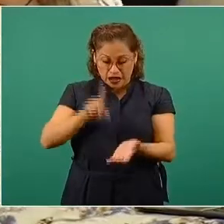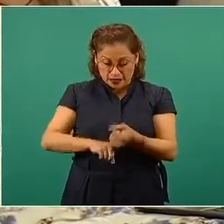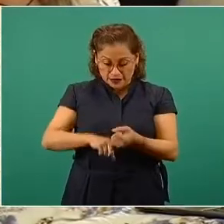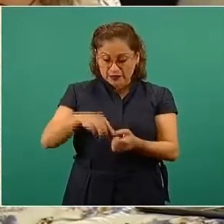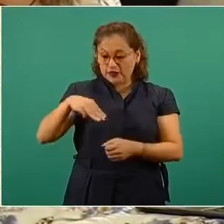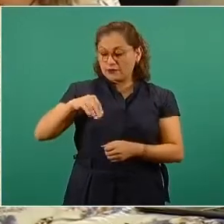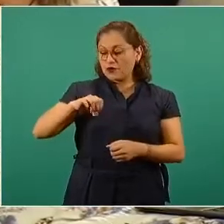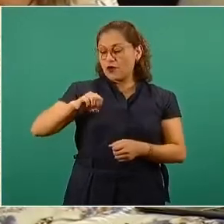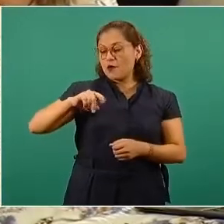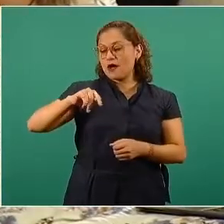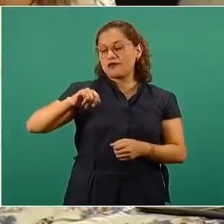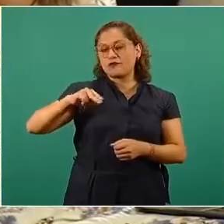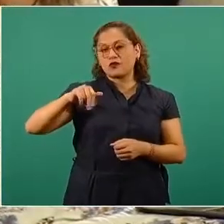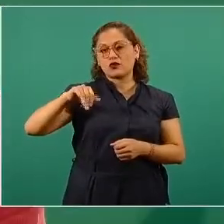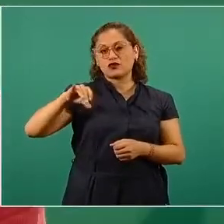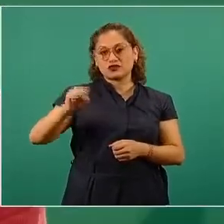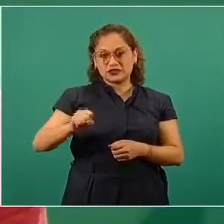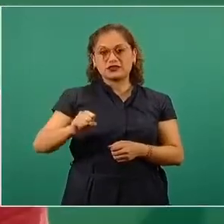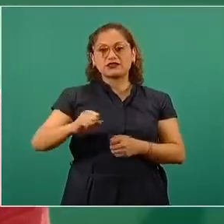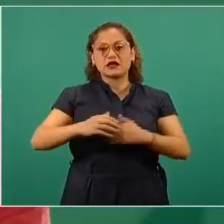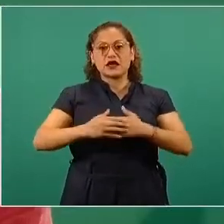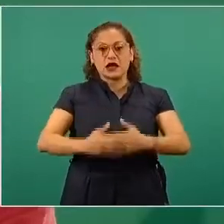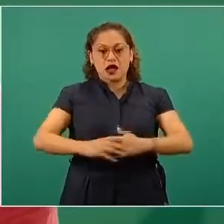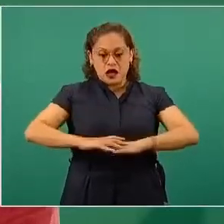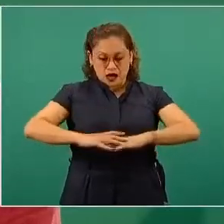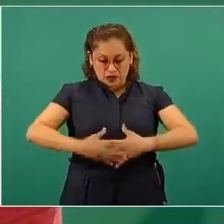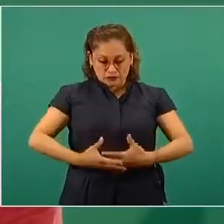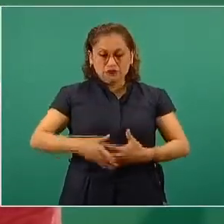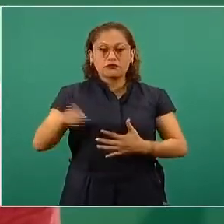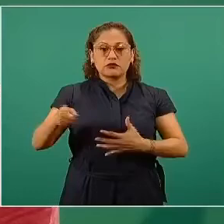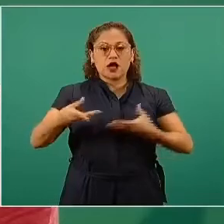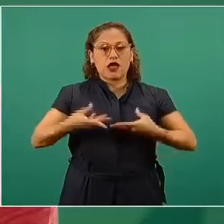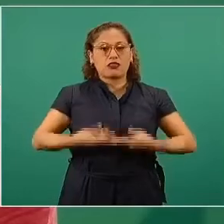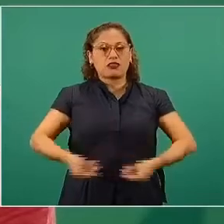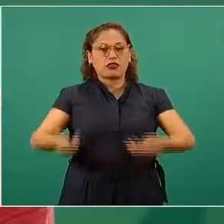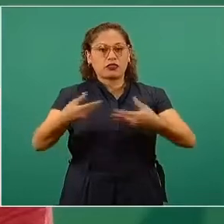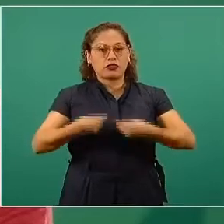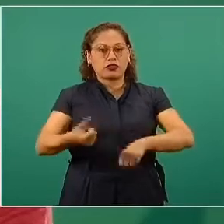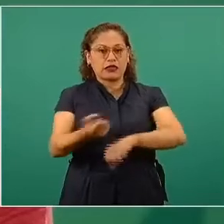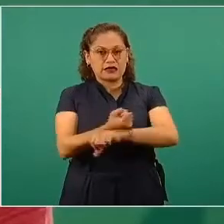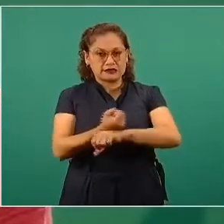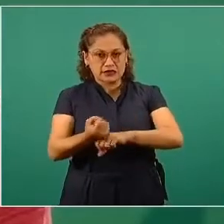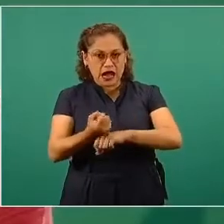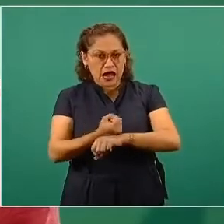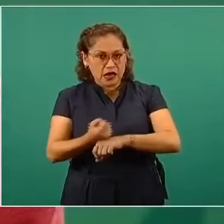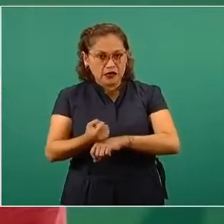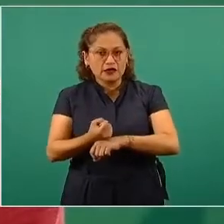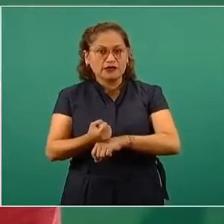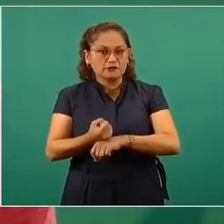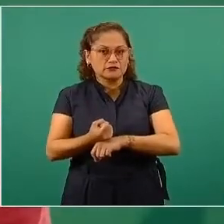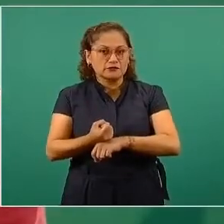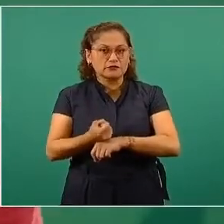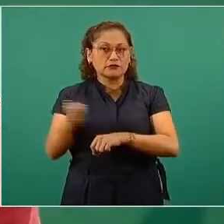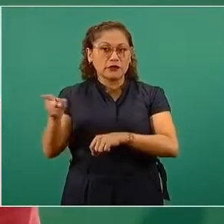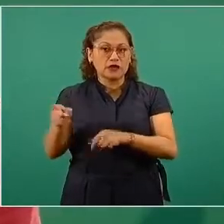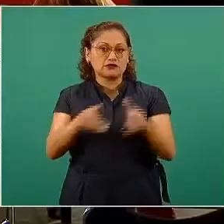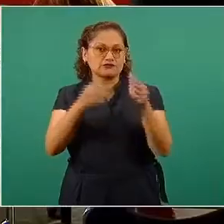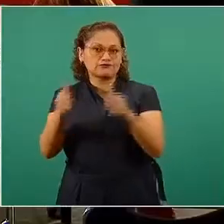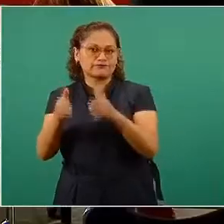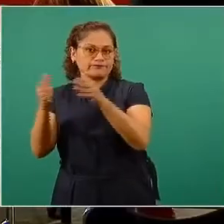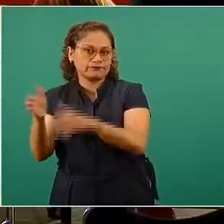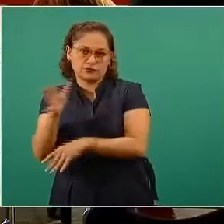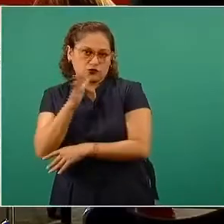uterina, tiene anemia como consecuencia seguramente de sangrados periódicos o abundantes, entonces no se puede seguir